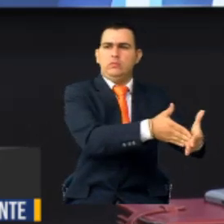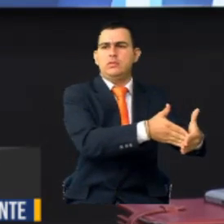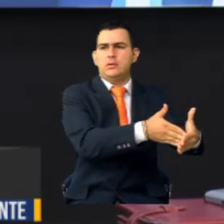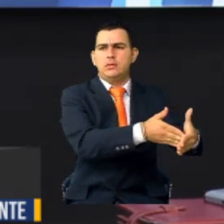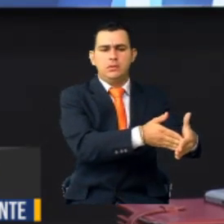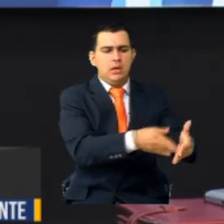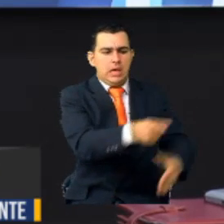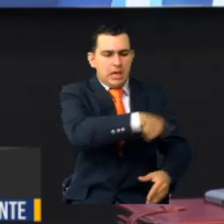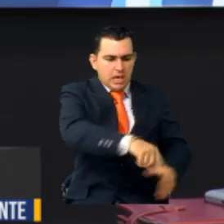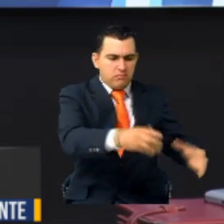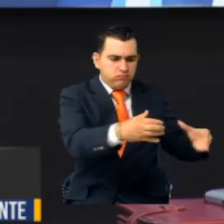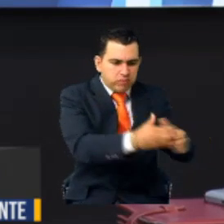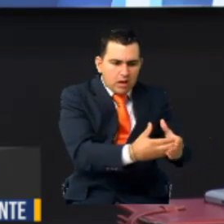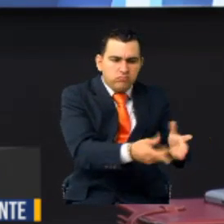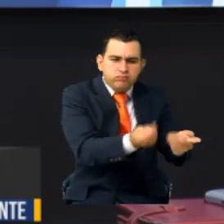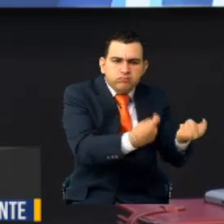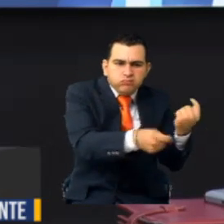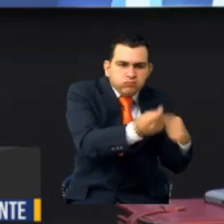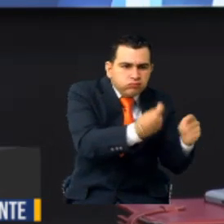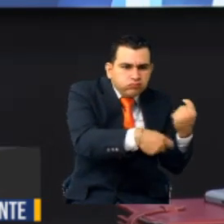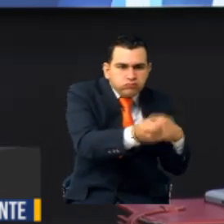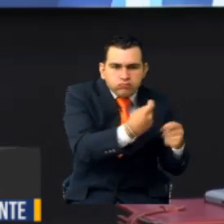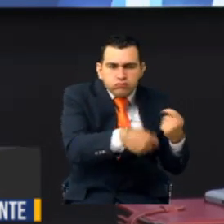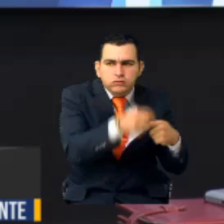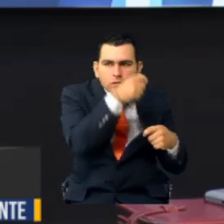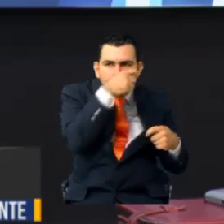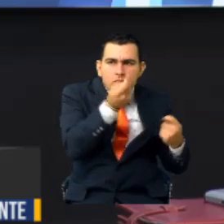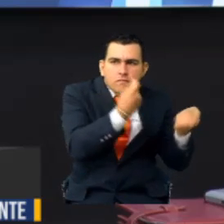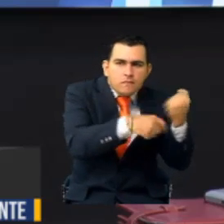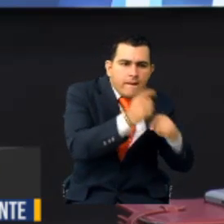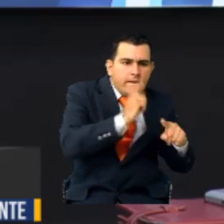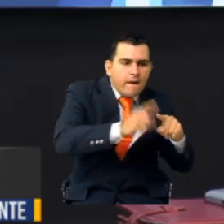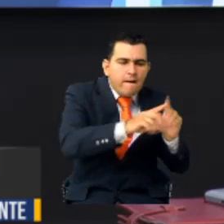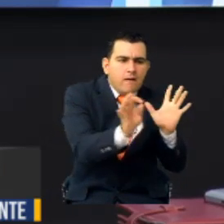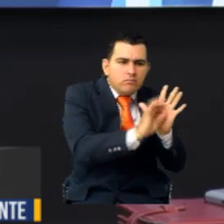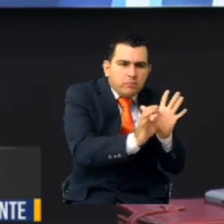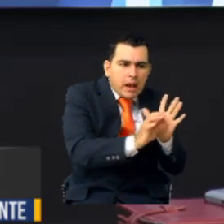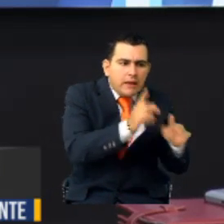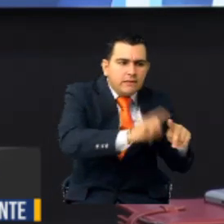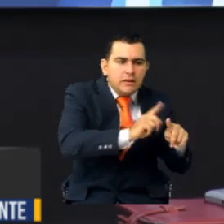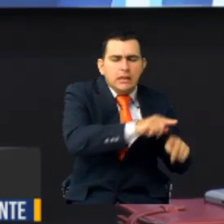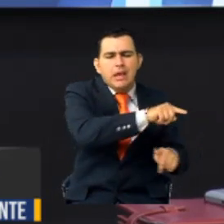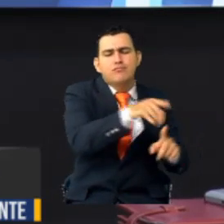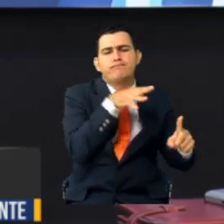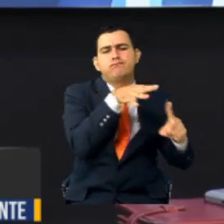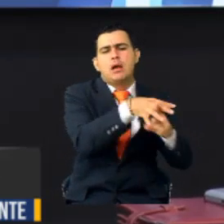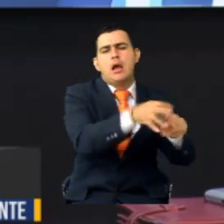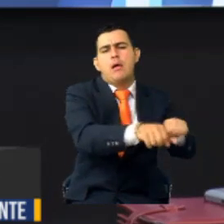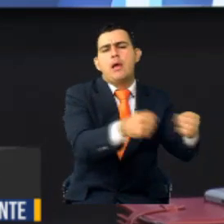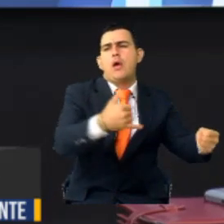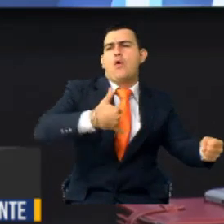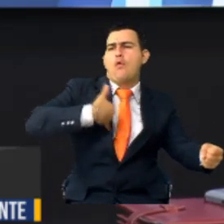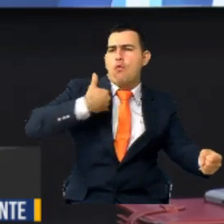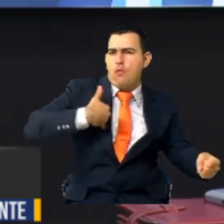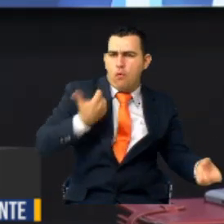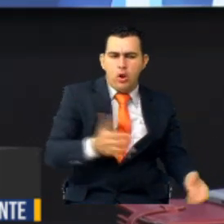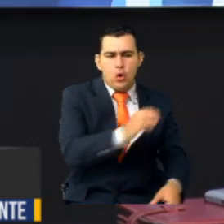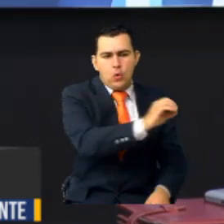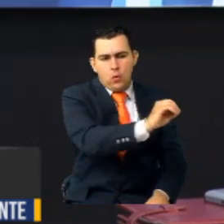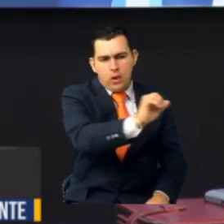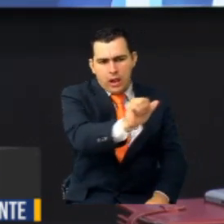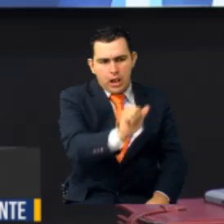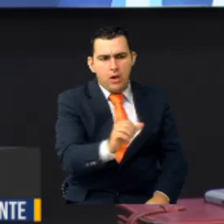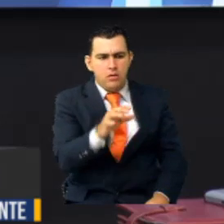de inmiscuir en este dramático delito y descomposición social a los jóvenes de nuestra ciudad, hombres y mujeres que los